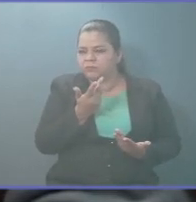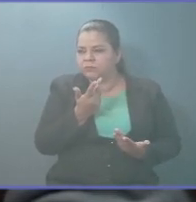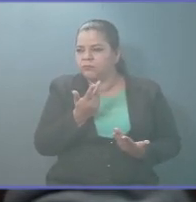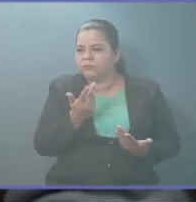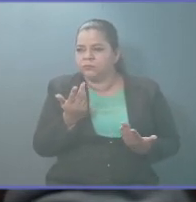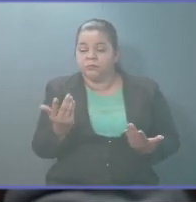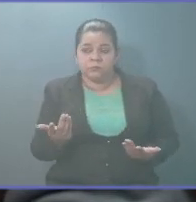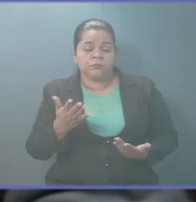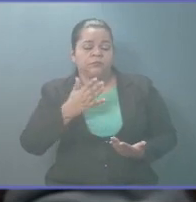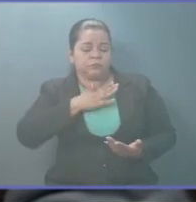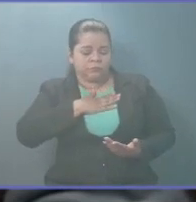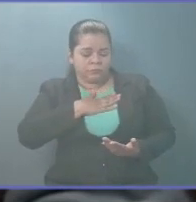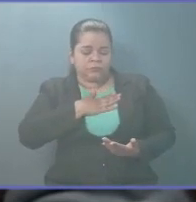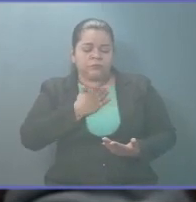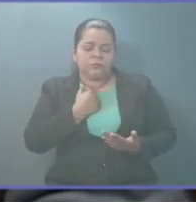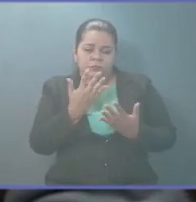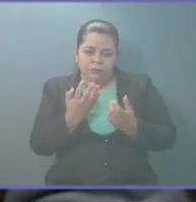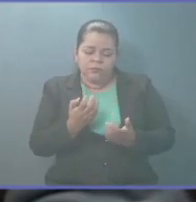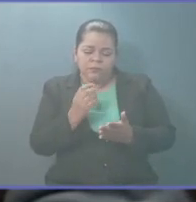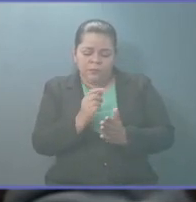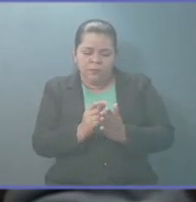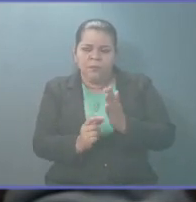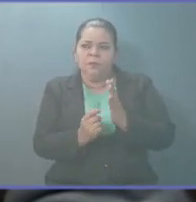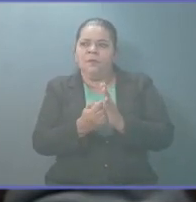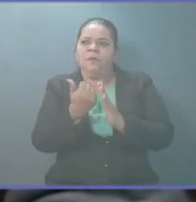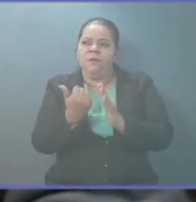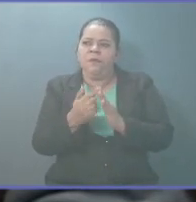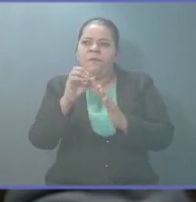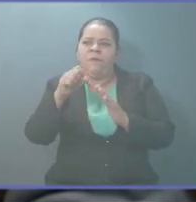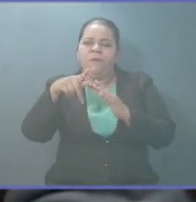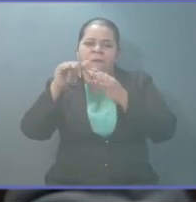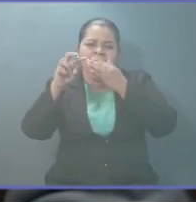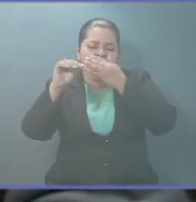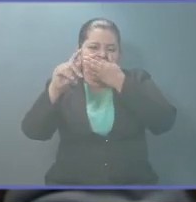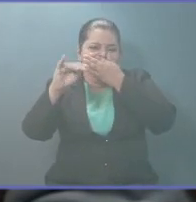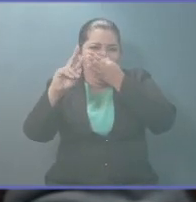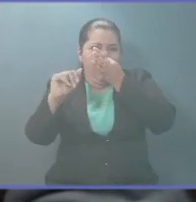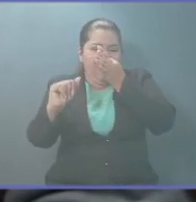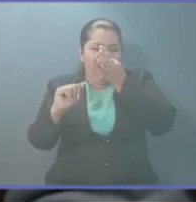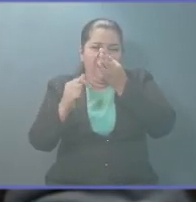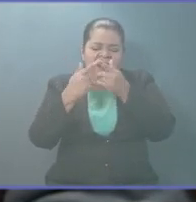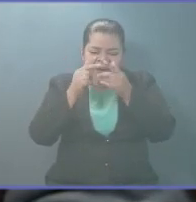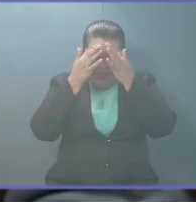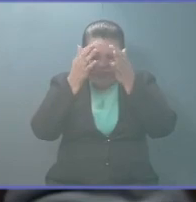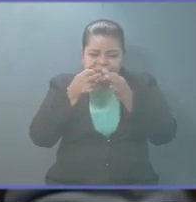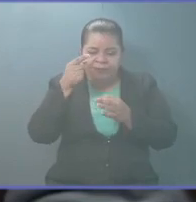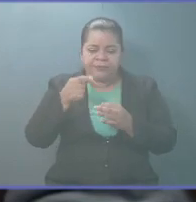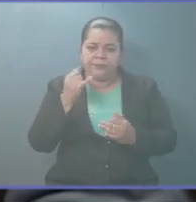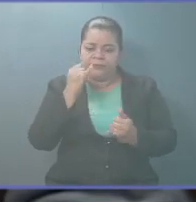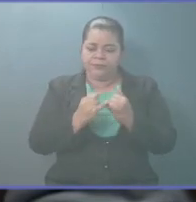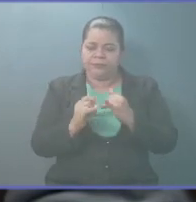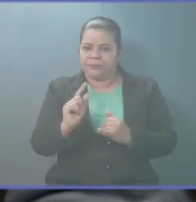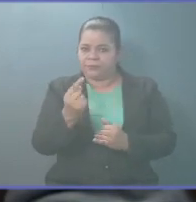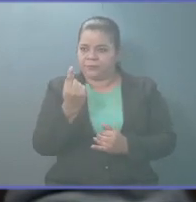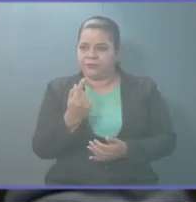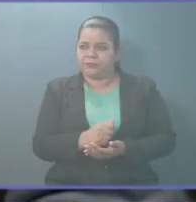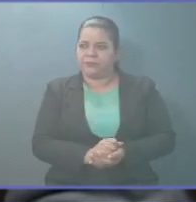solo sería eliminar estimatoria, pero la sentencia es única. Gracias.